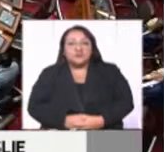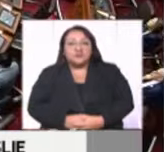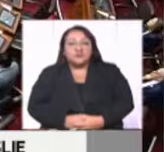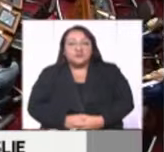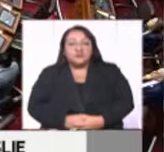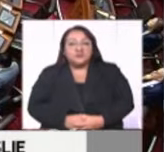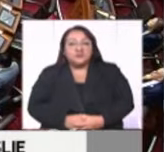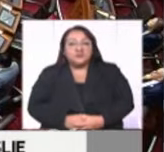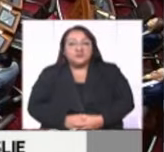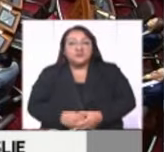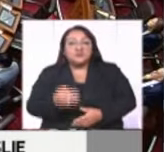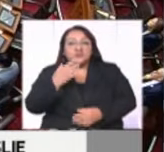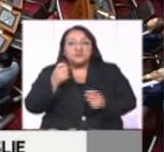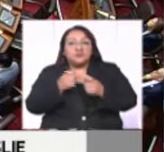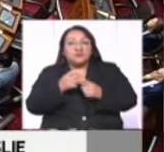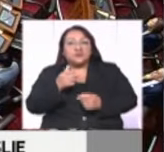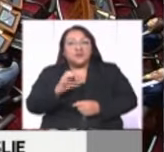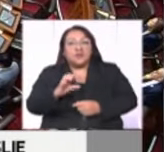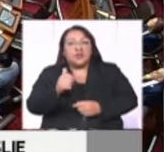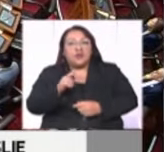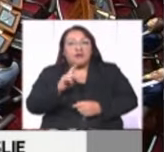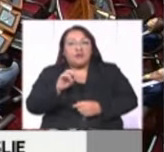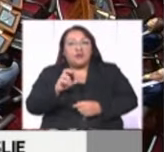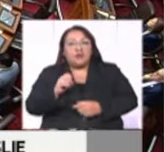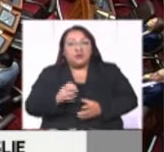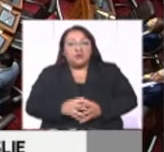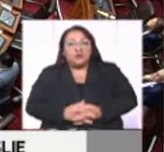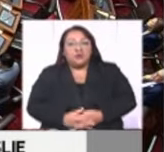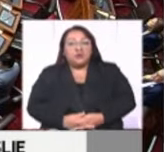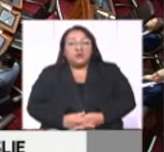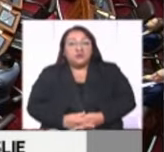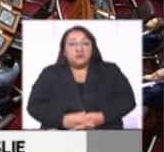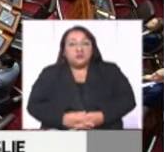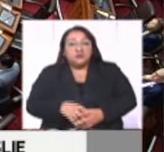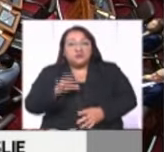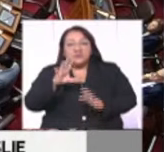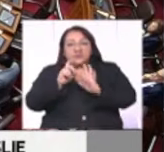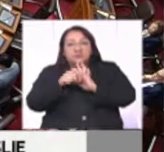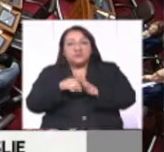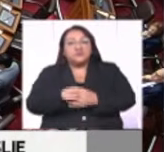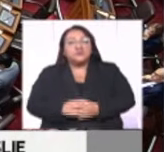usted la palabra el congresista Alejandro Cabero por 5 minutos.